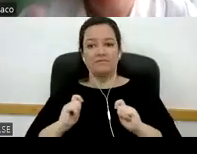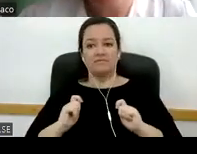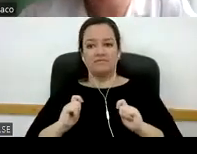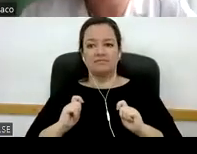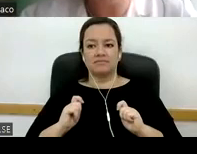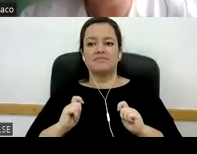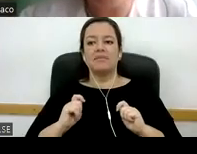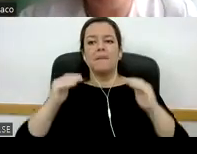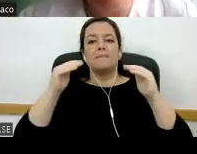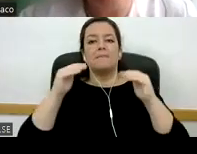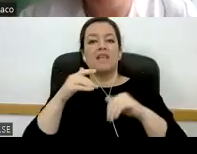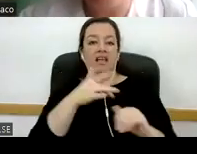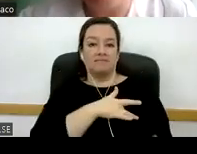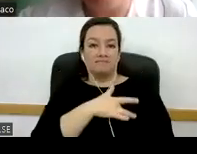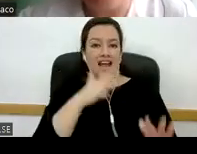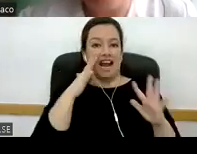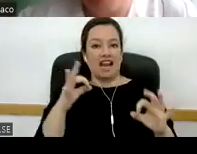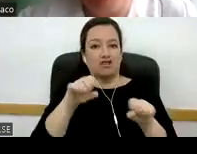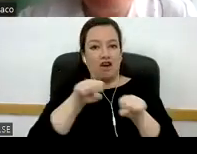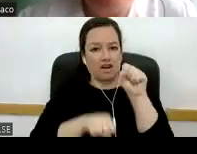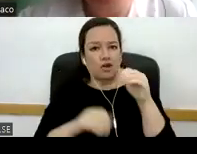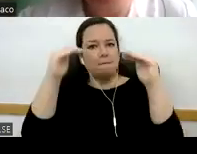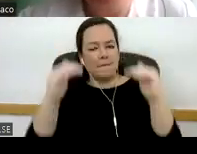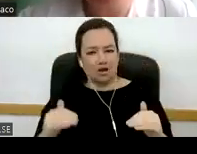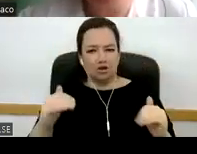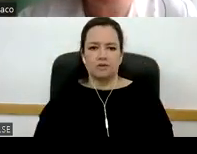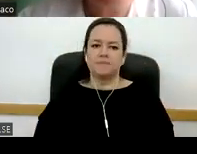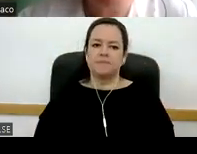nos puede disminuir el riesgo cardiovascular por este motivo.